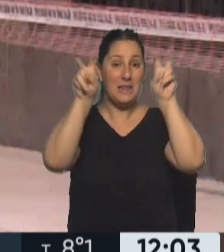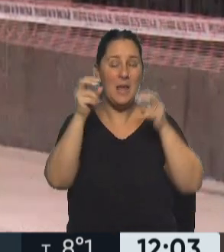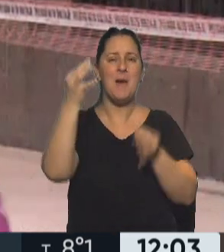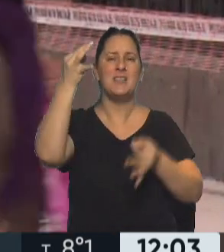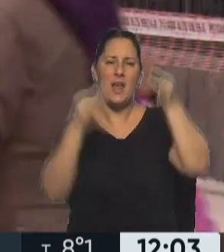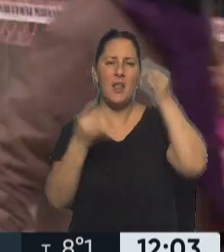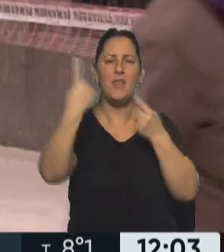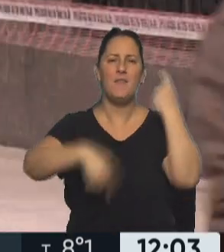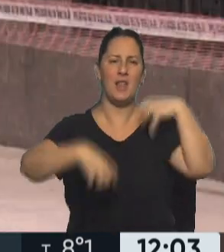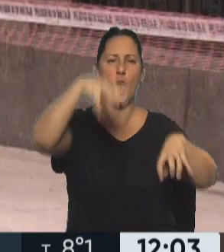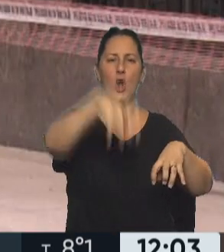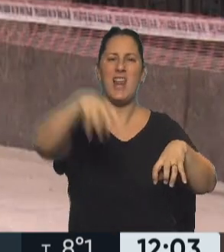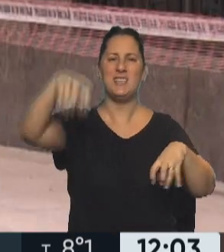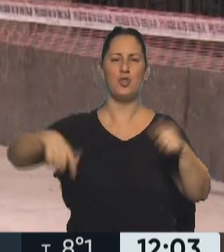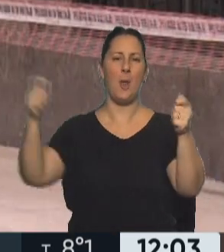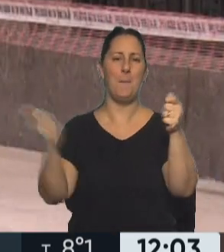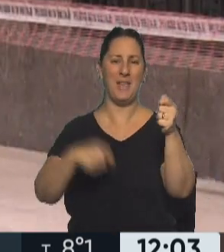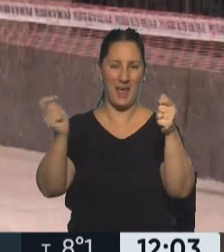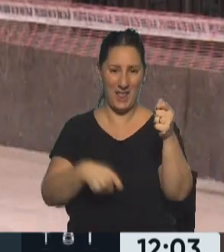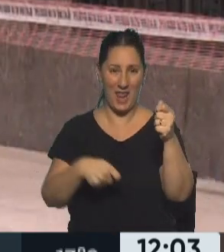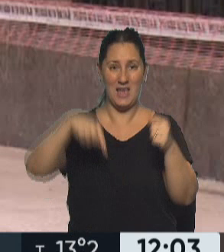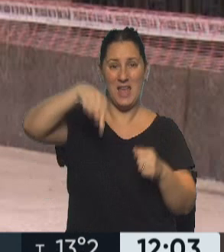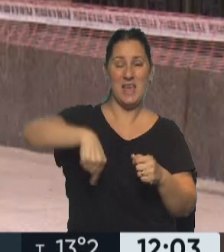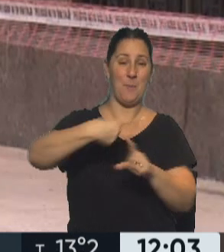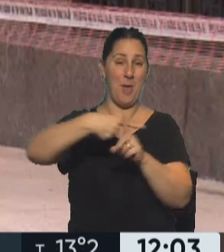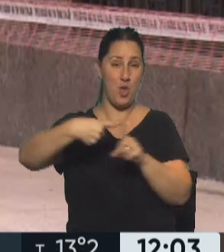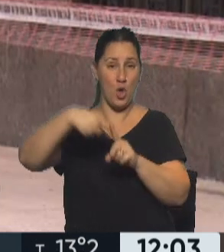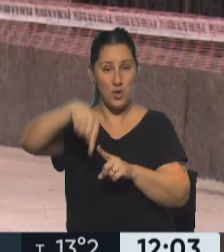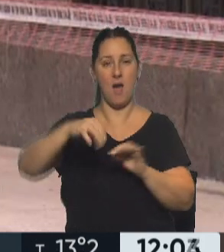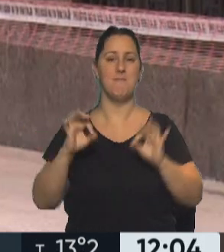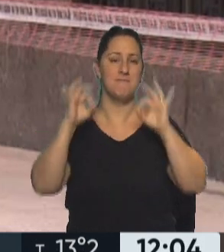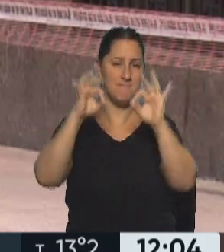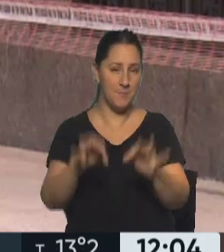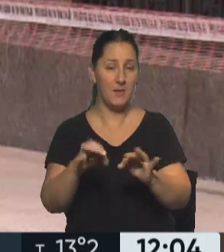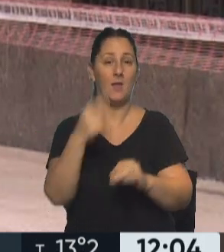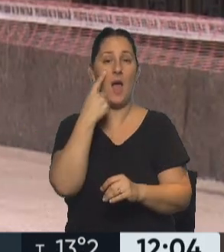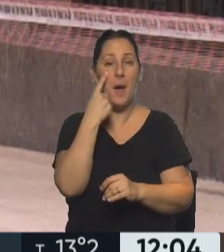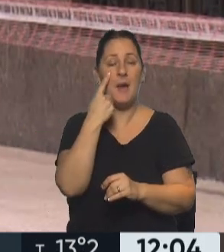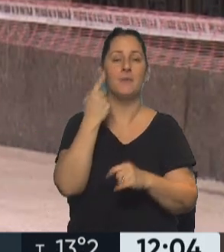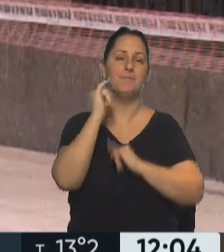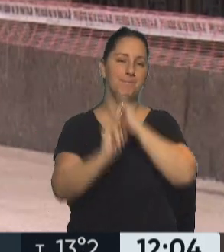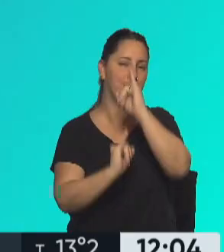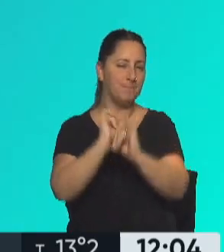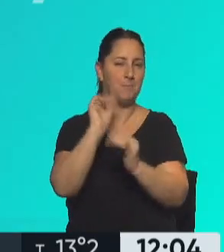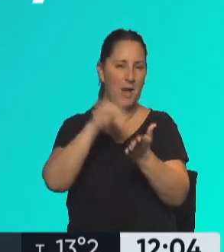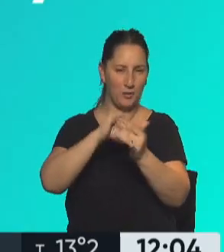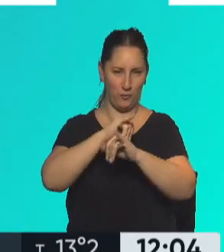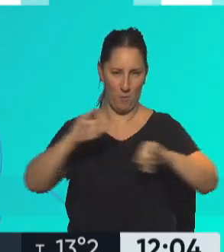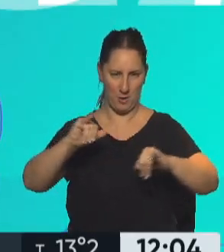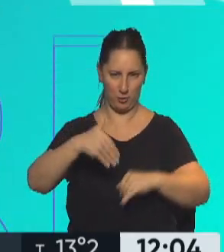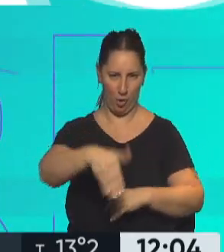distintas organizaciones piqueteras que se acercaron durante este mediodía y de la que vamos a estar dando cuenta en minutos nada más.